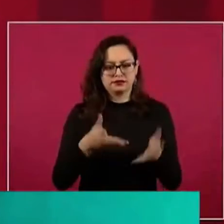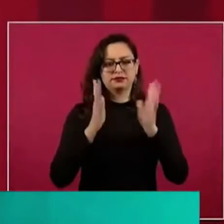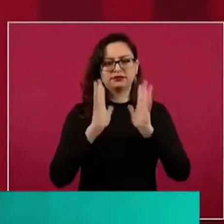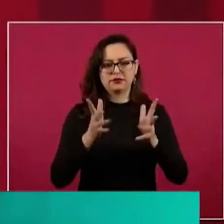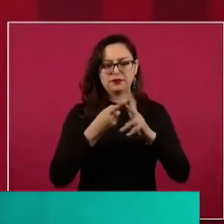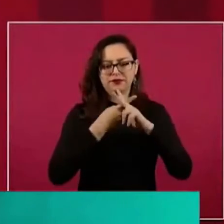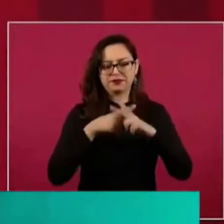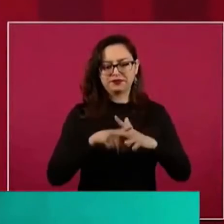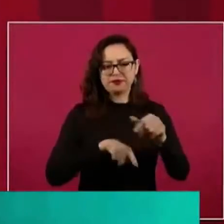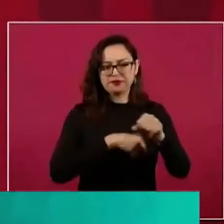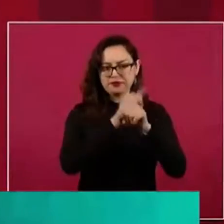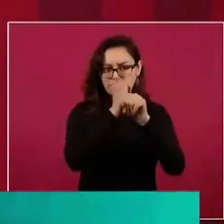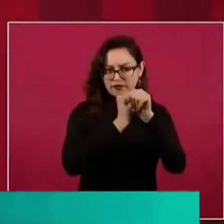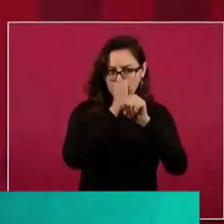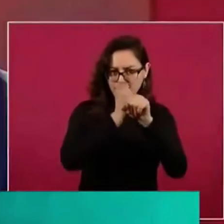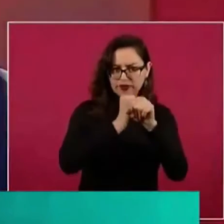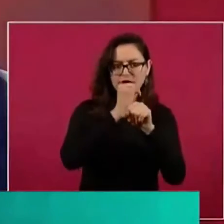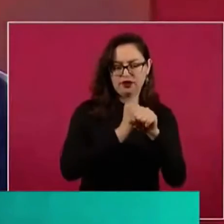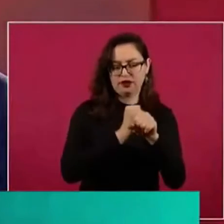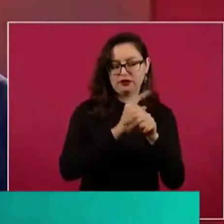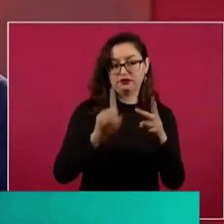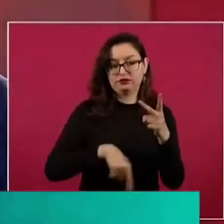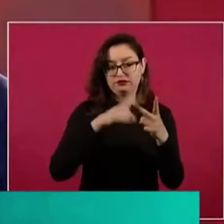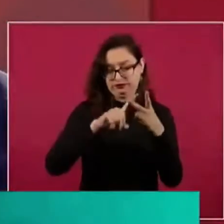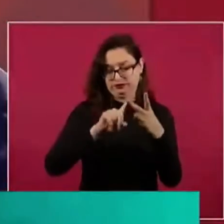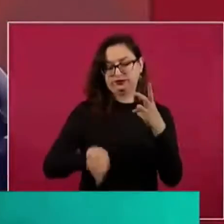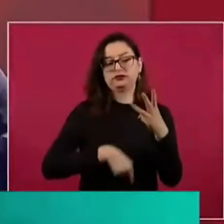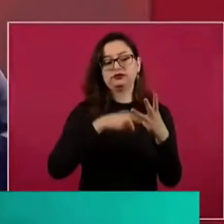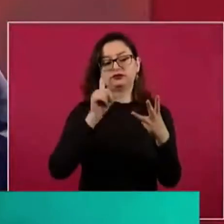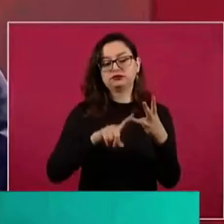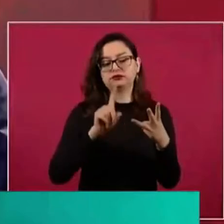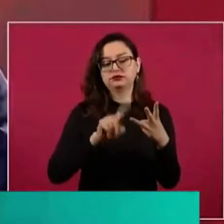es no dejar en el desamparo